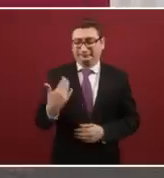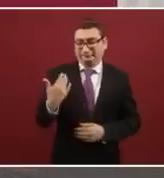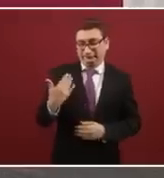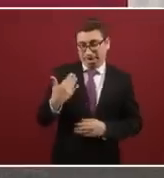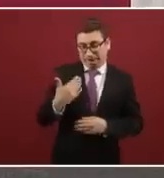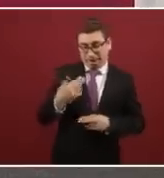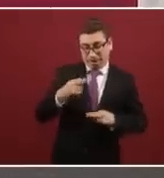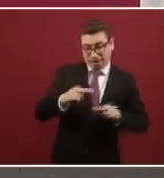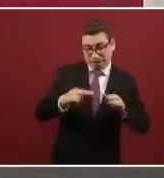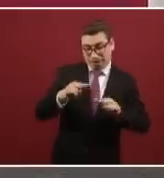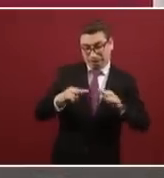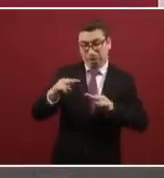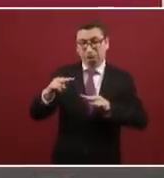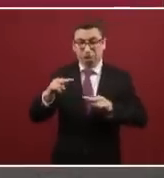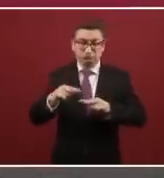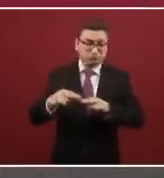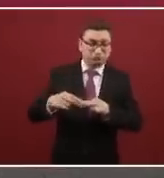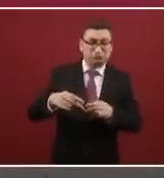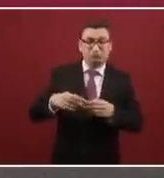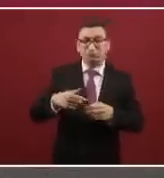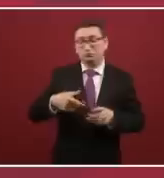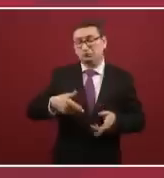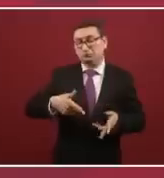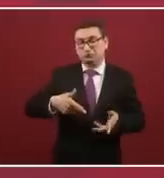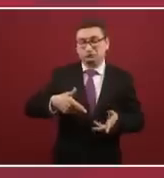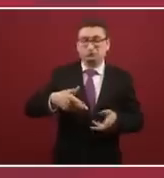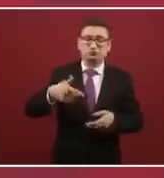no suficiente. Hace falta